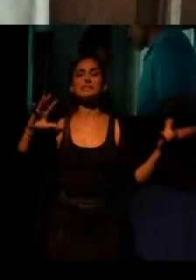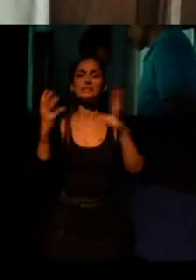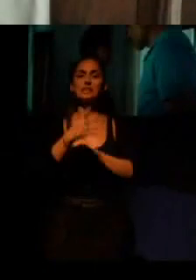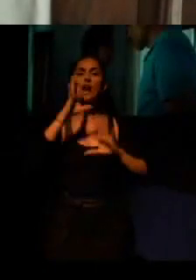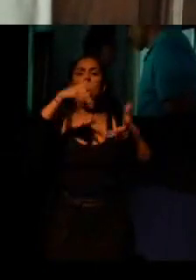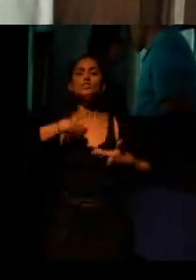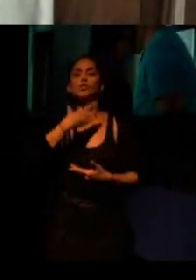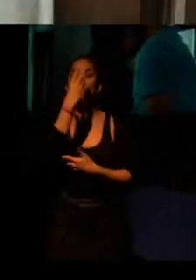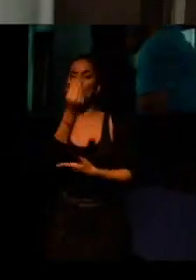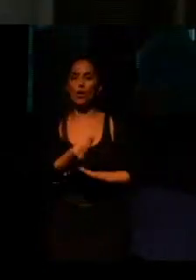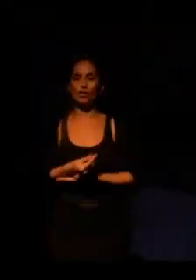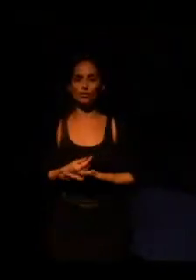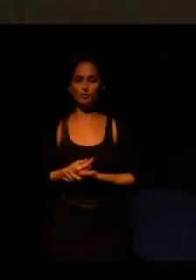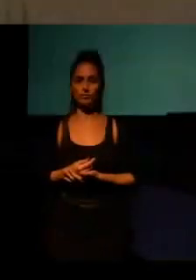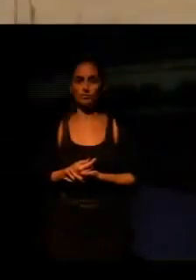estoy enamorado.